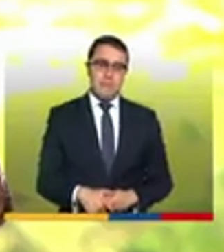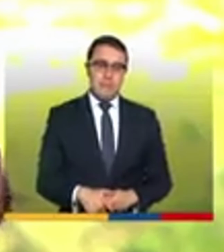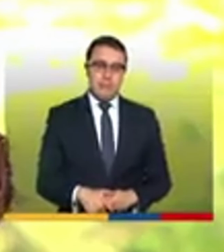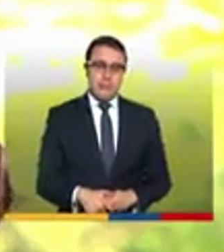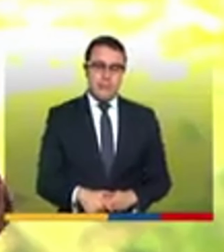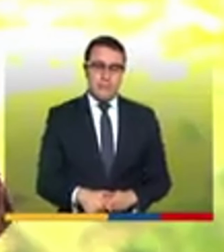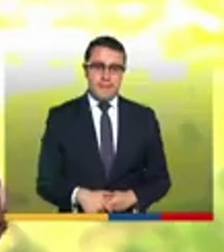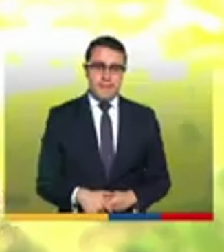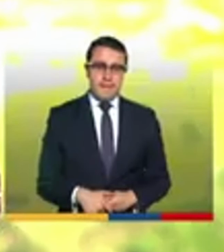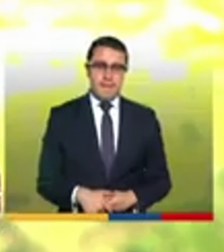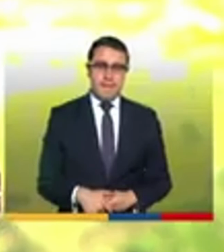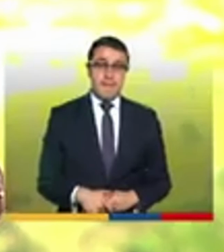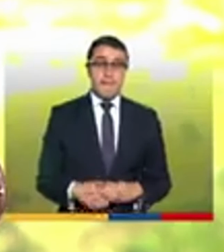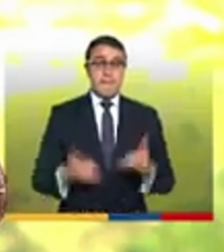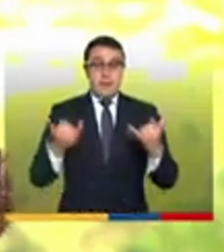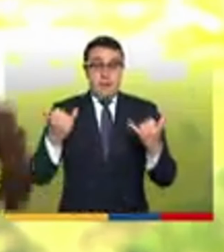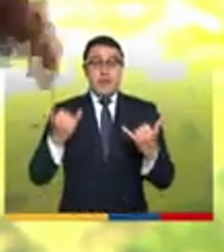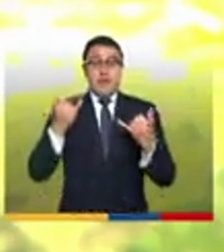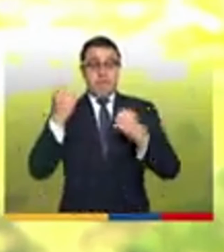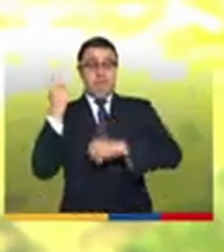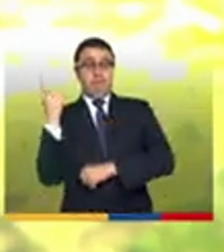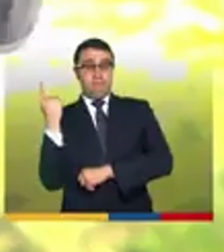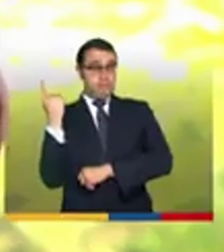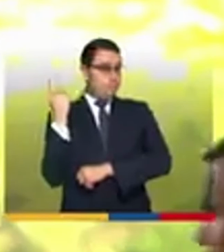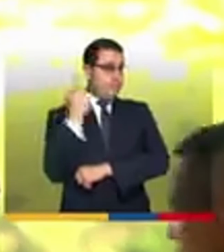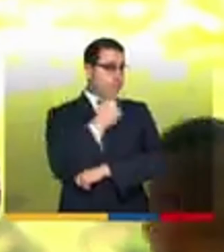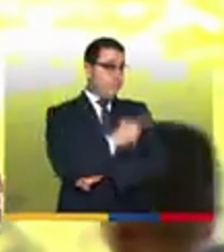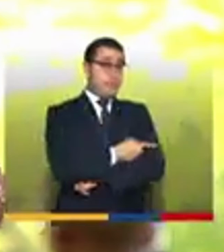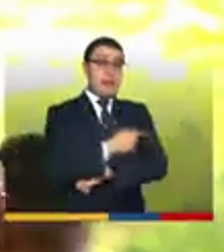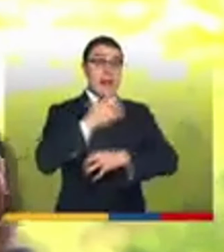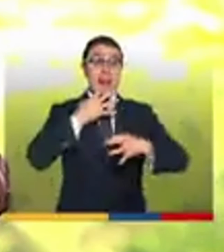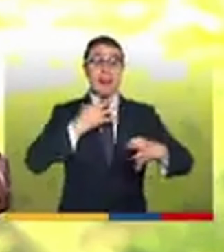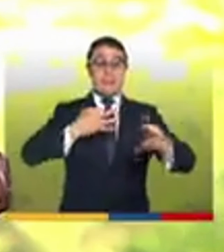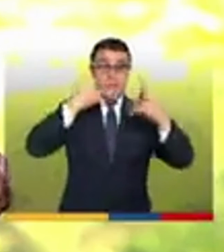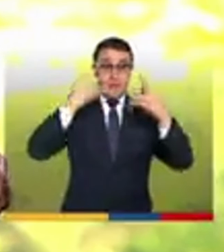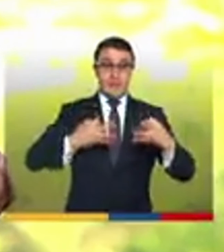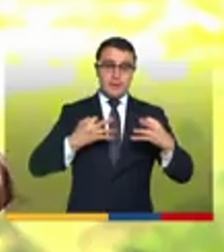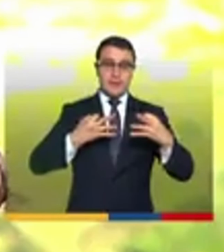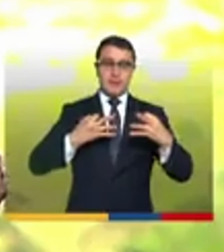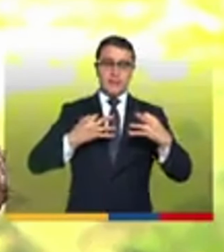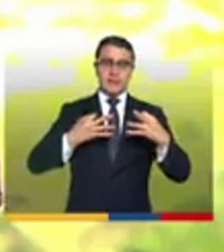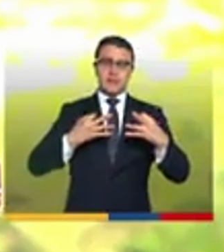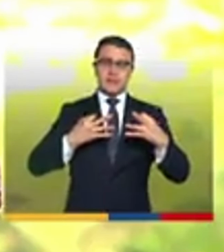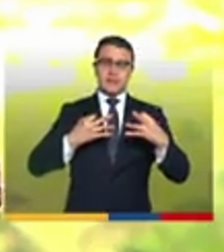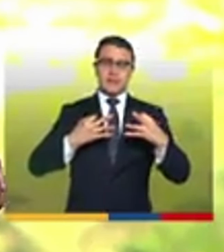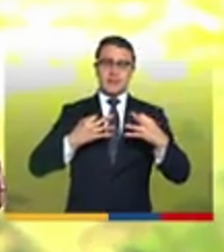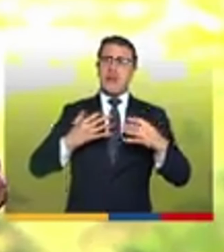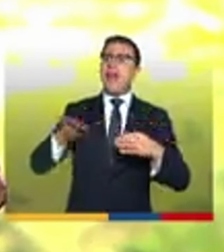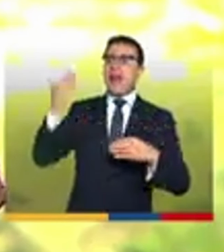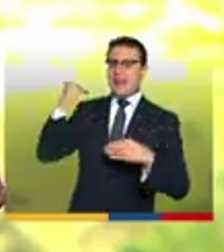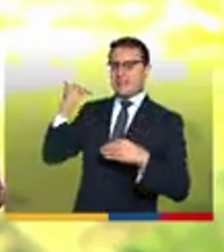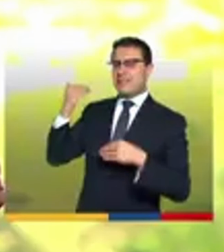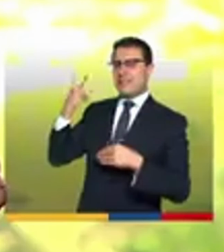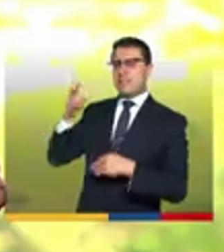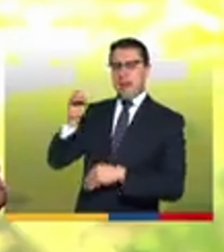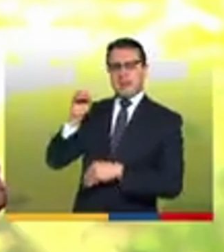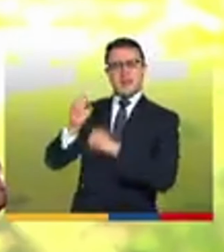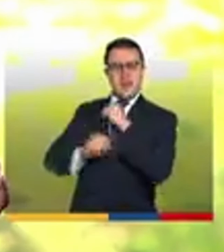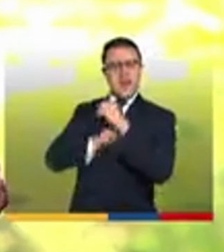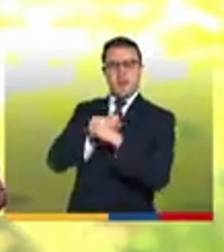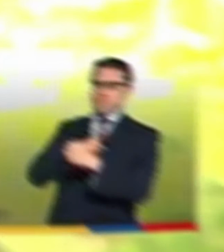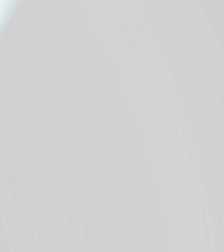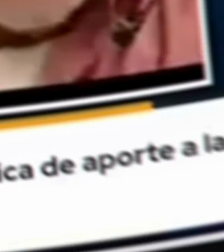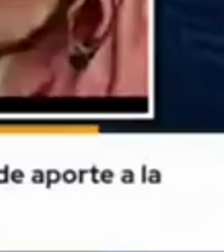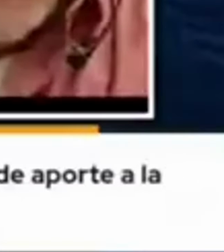Hoy es un día en donde esa verdad que tanto denunciábamos hace 20